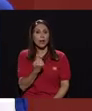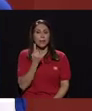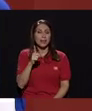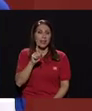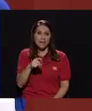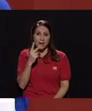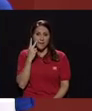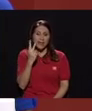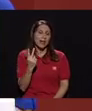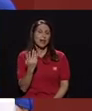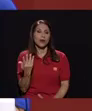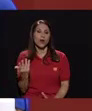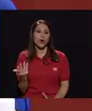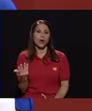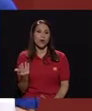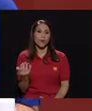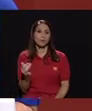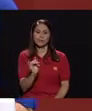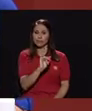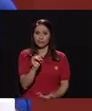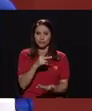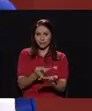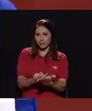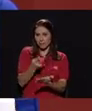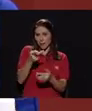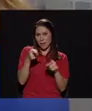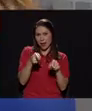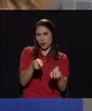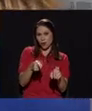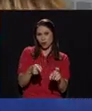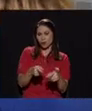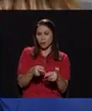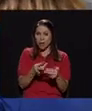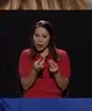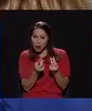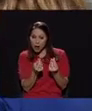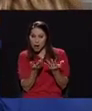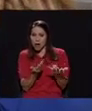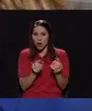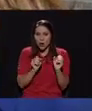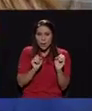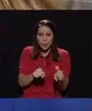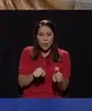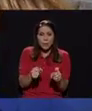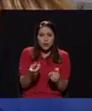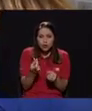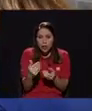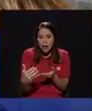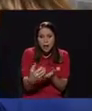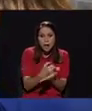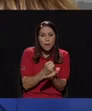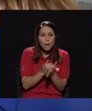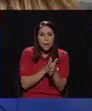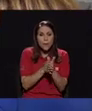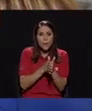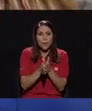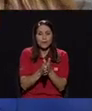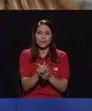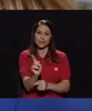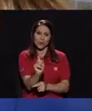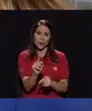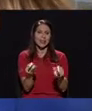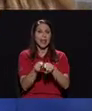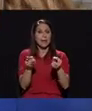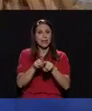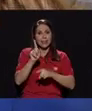solo hay que verlo por ese valor o lo que podemos generar a partir de un humedal, sino